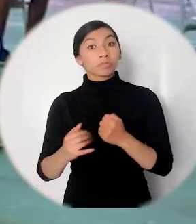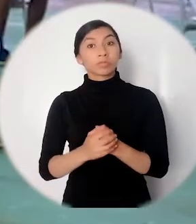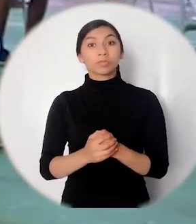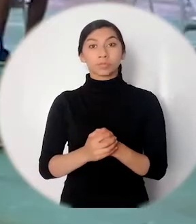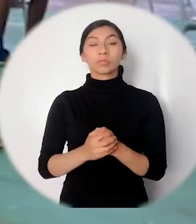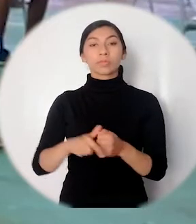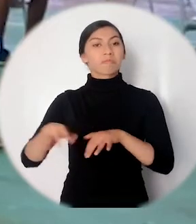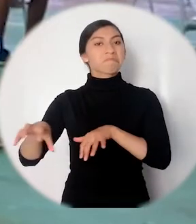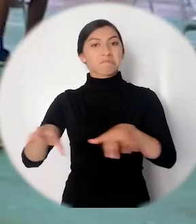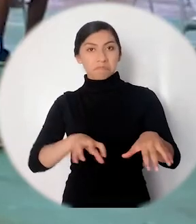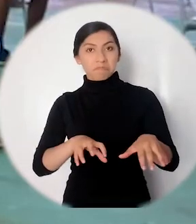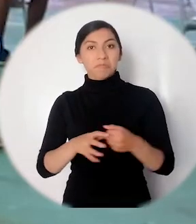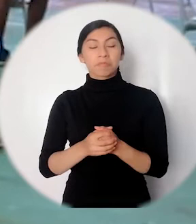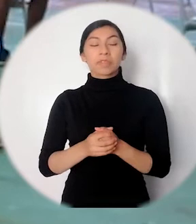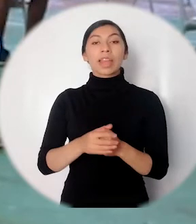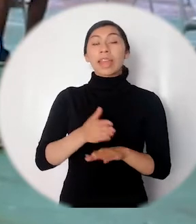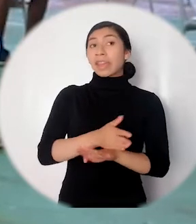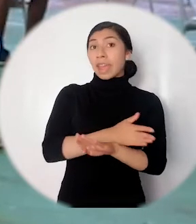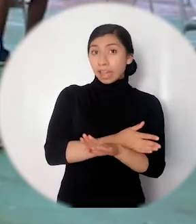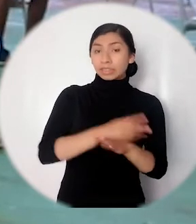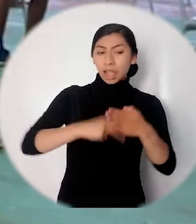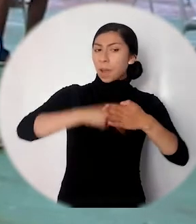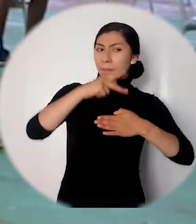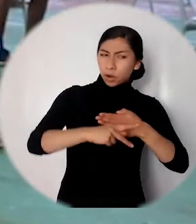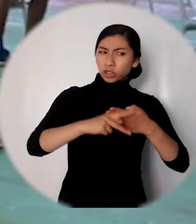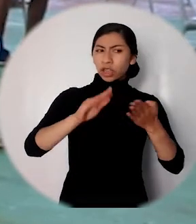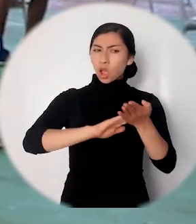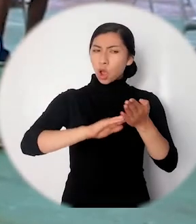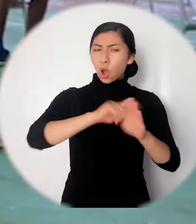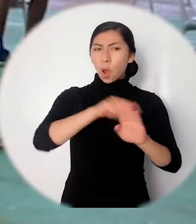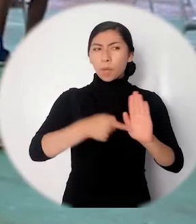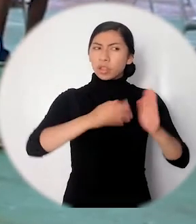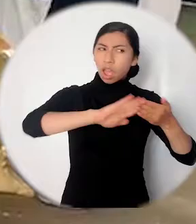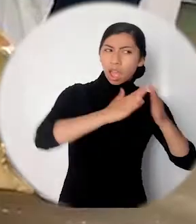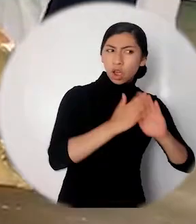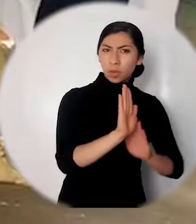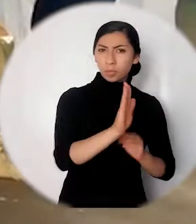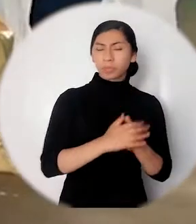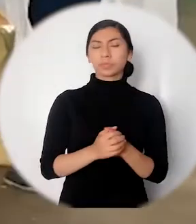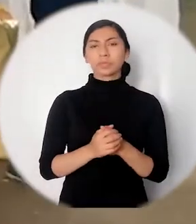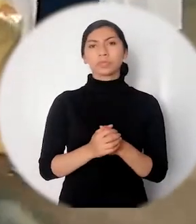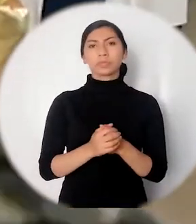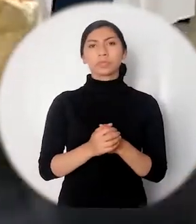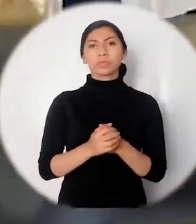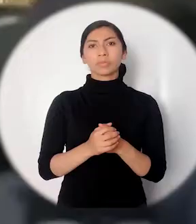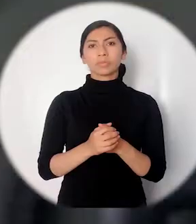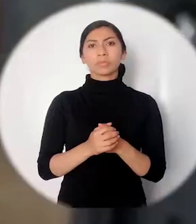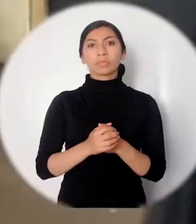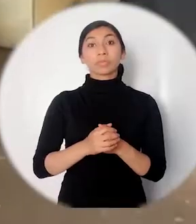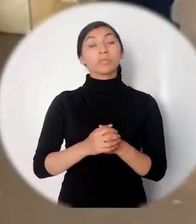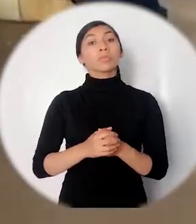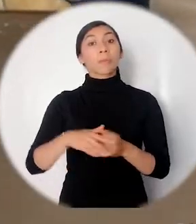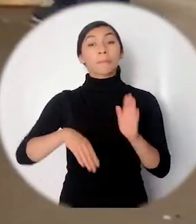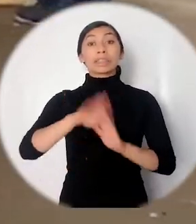con las medidas y las acciones que teníamos dentro del Plan Integral de Reparación Colectiva para este sujeto. De la plata de la